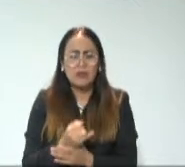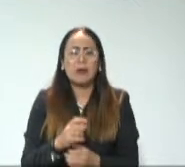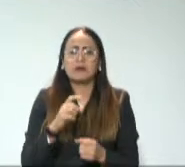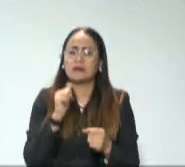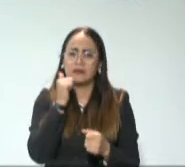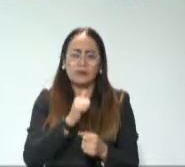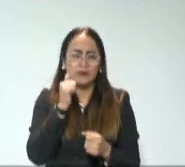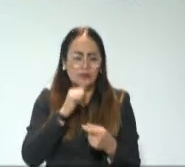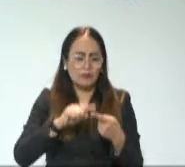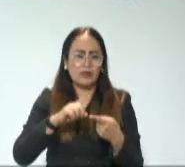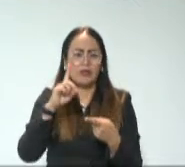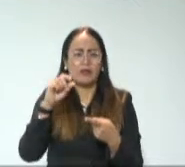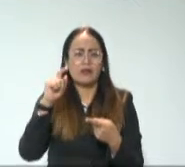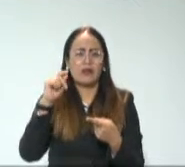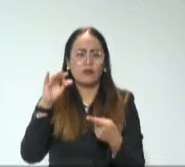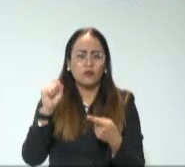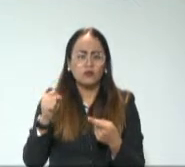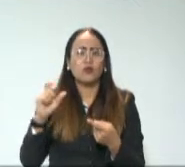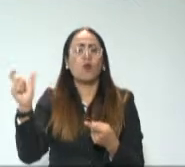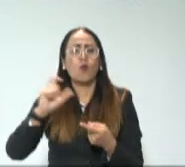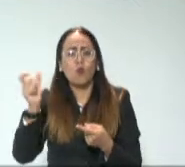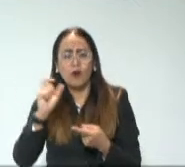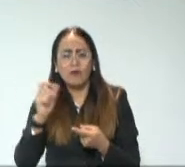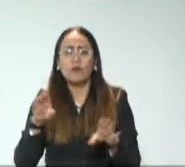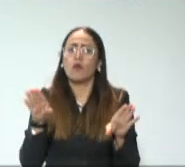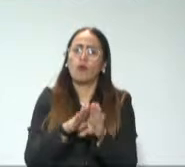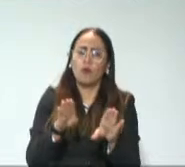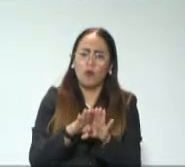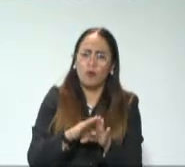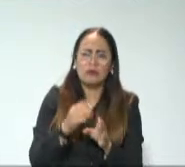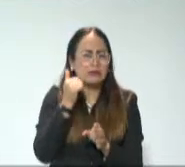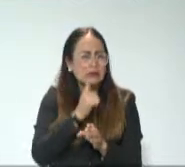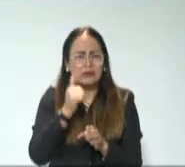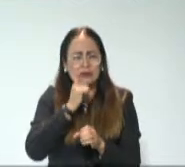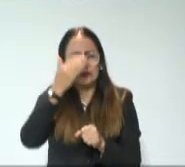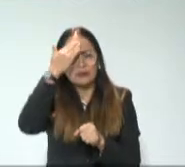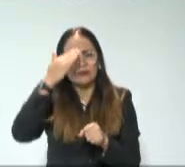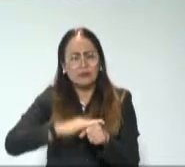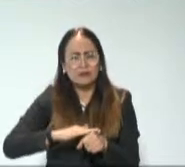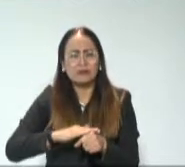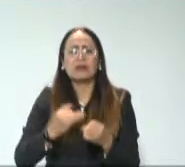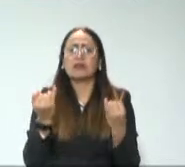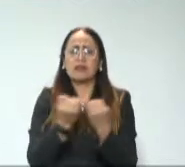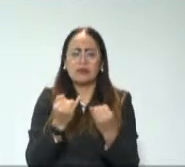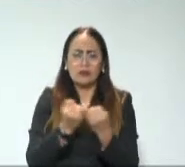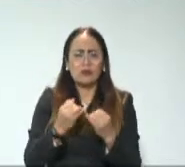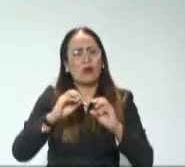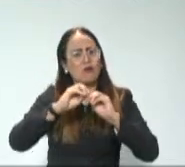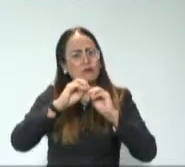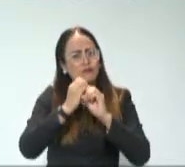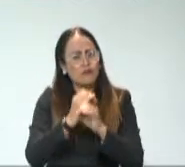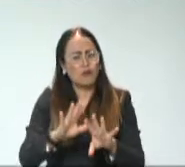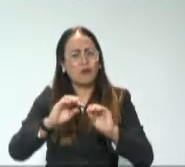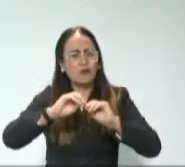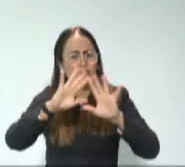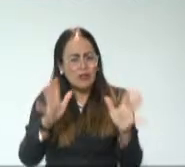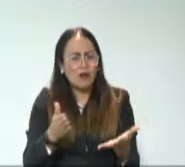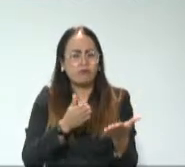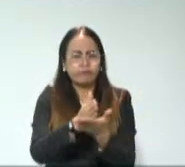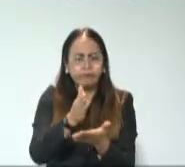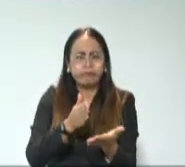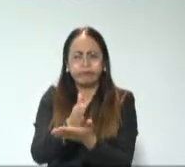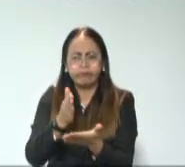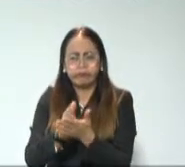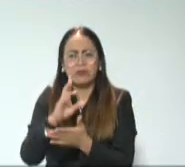requieren en qué momento y en qué formato Y por supuesto fomentar la transparencia con el acceso a